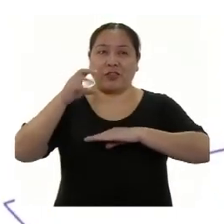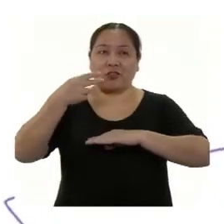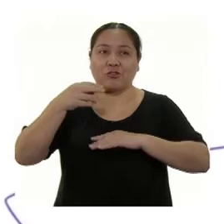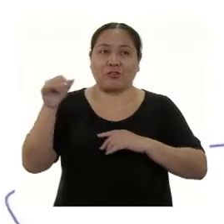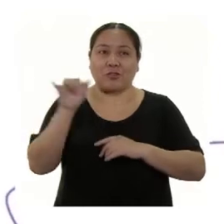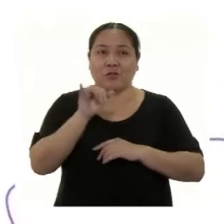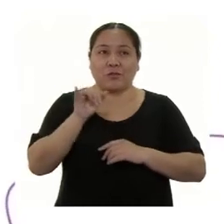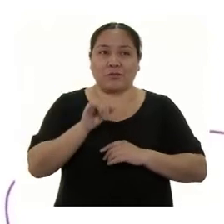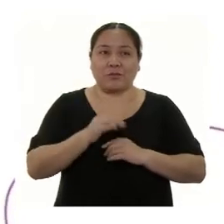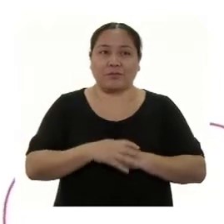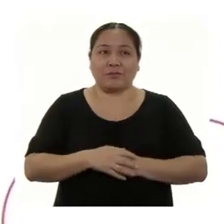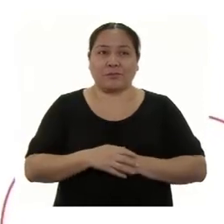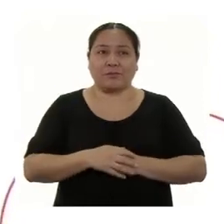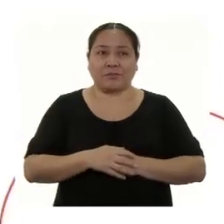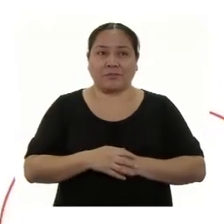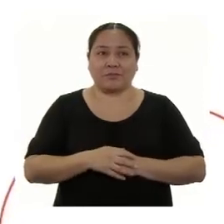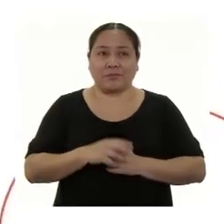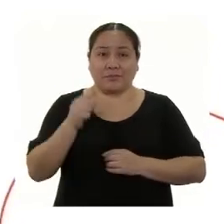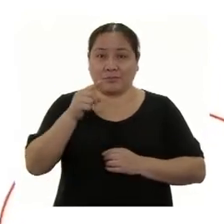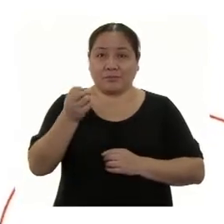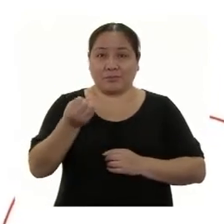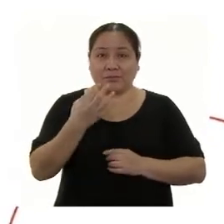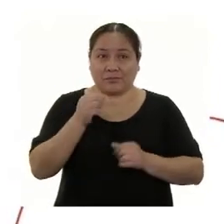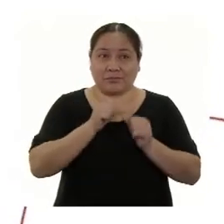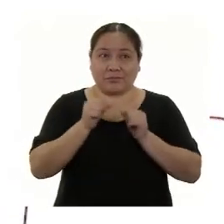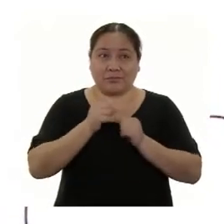carpa, pero con las medidas que me diste.